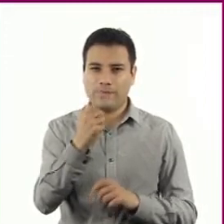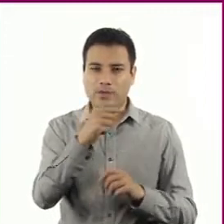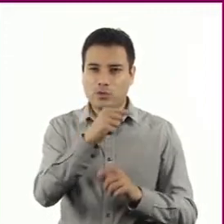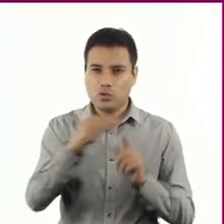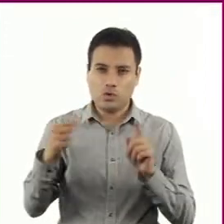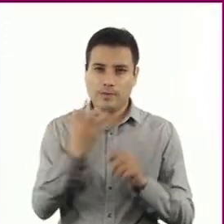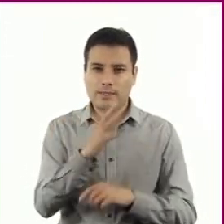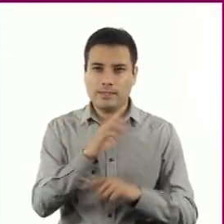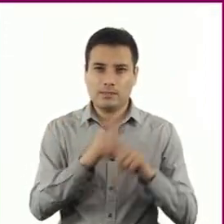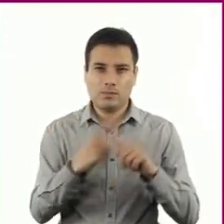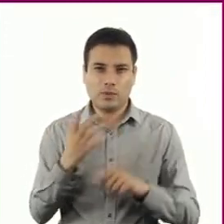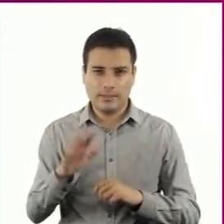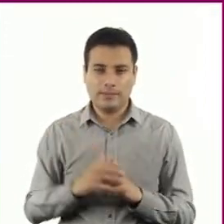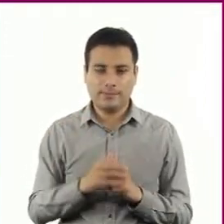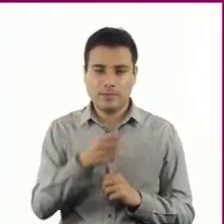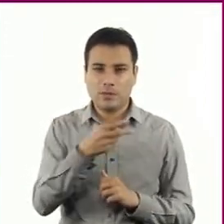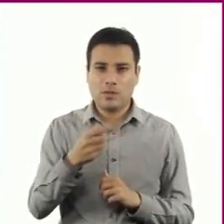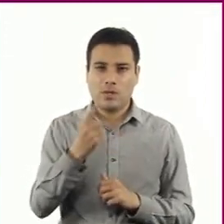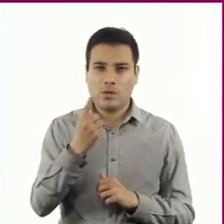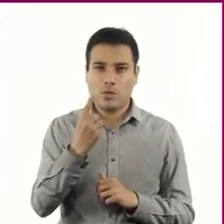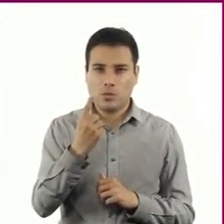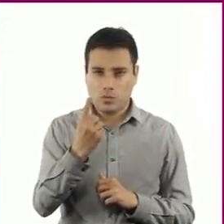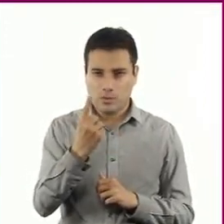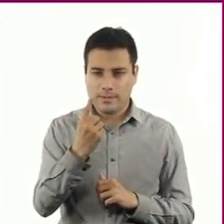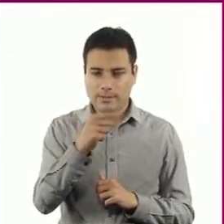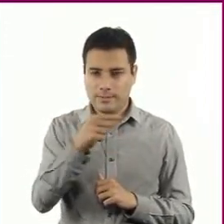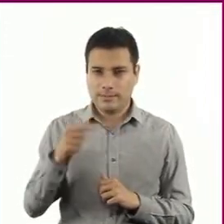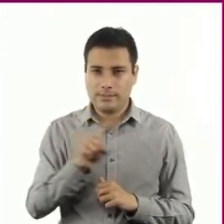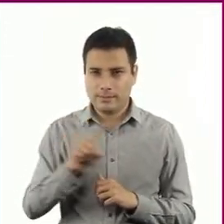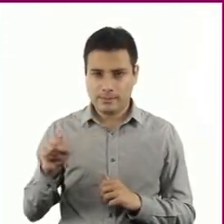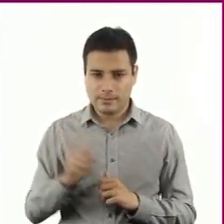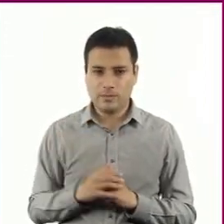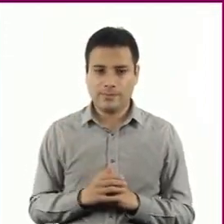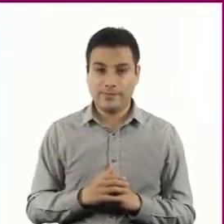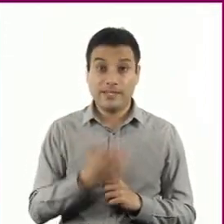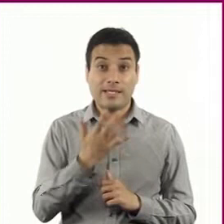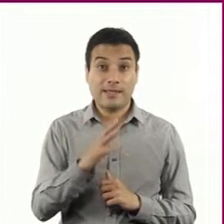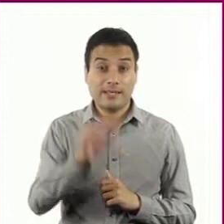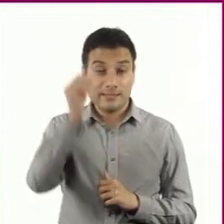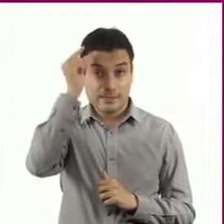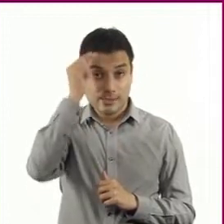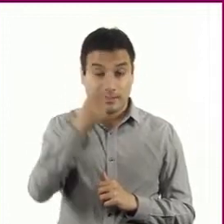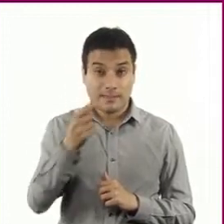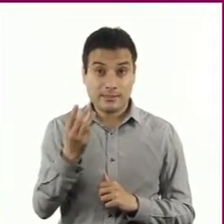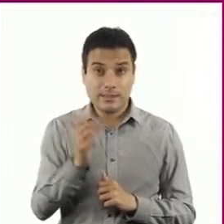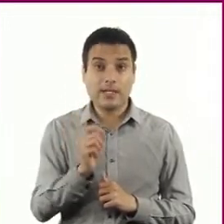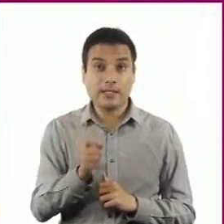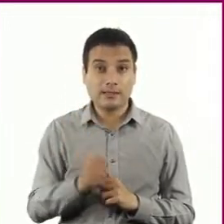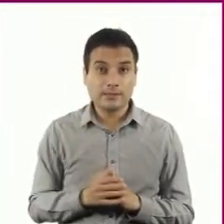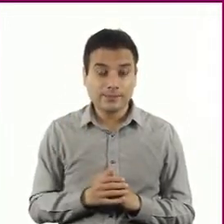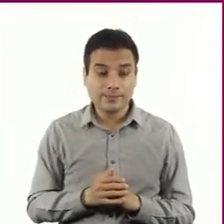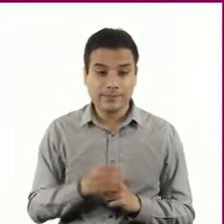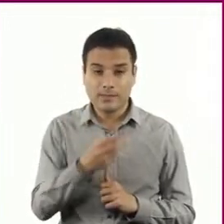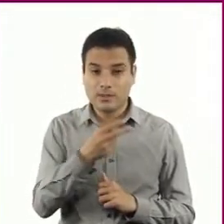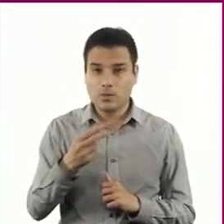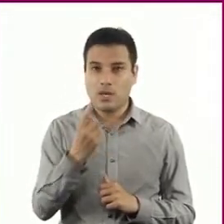centésimo. Y el último ejemplo nos muestra que 10 a la tercera potencia negativa es igual a 1 sobre 10 a la tercera